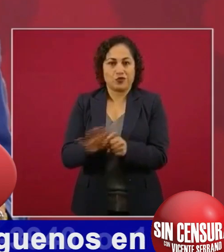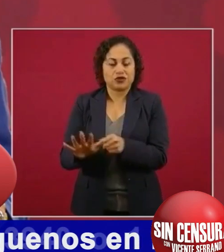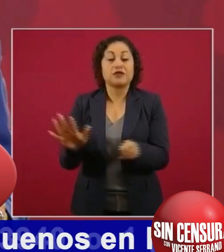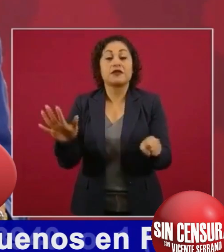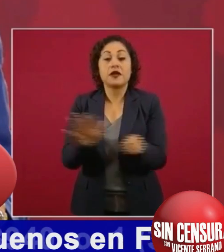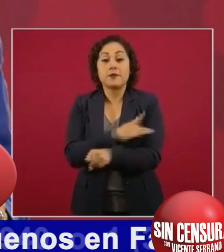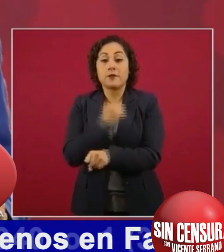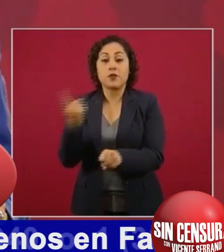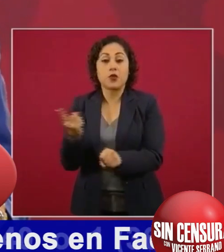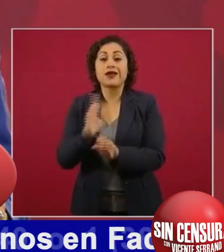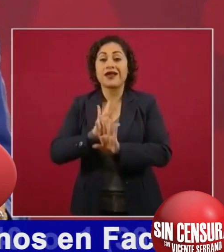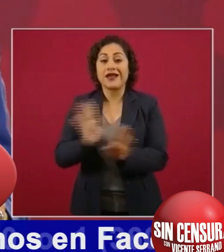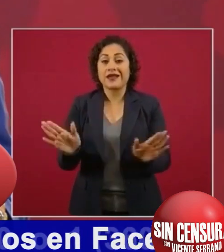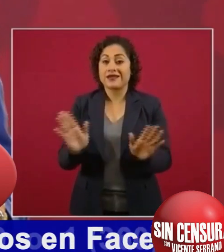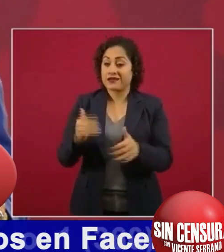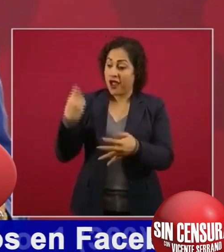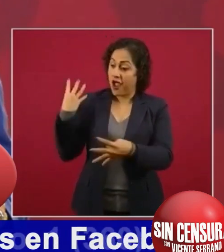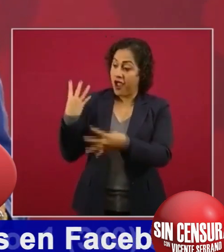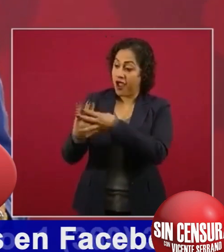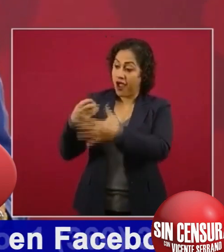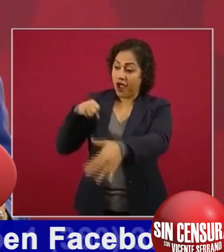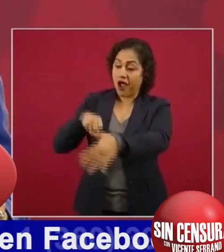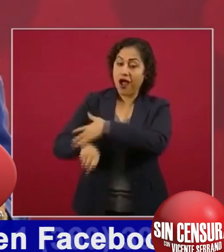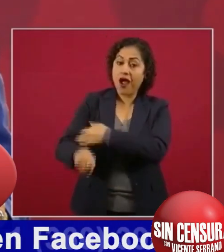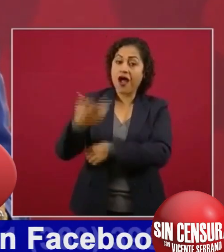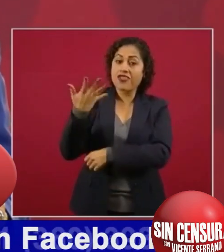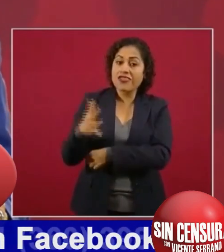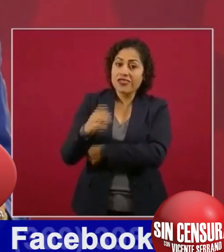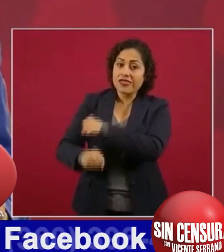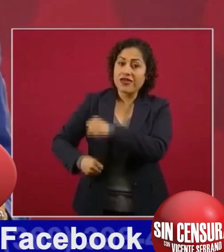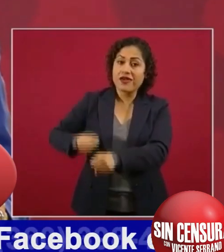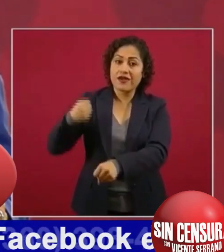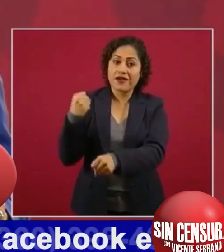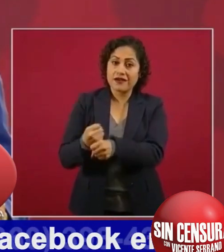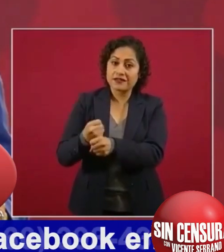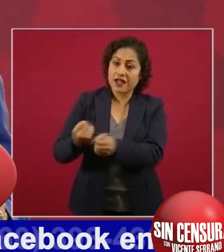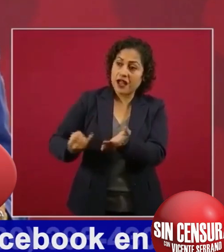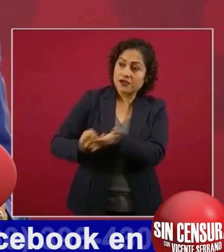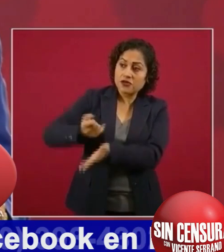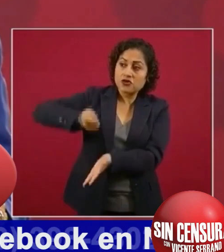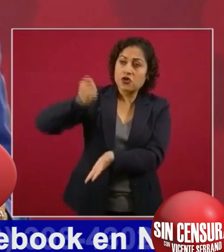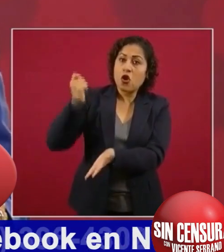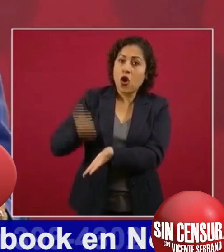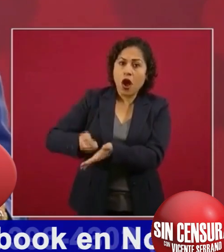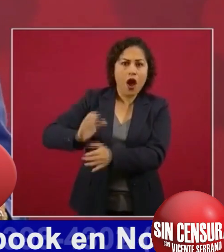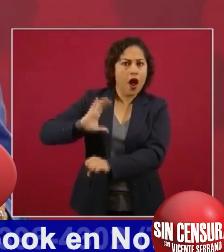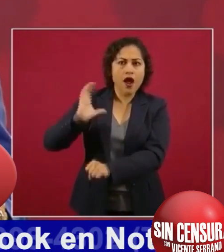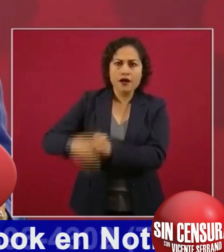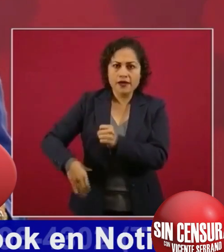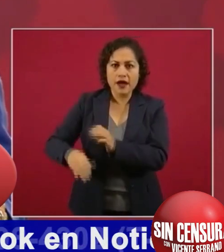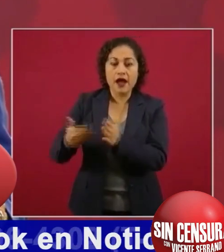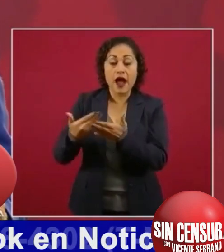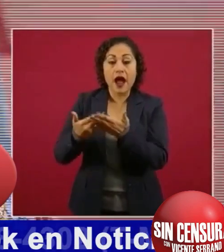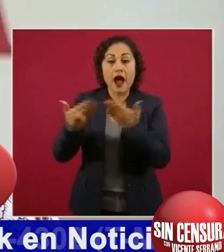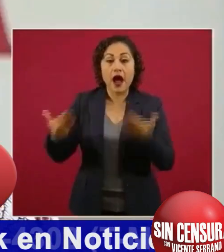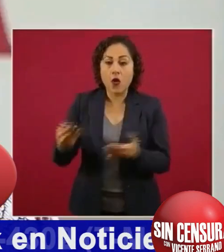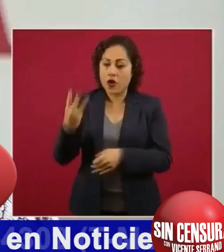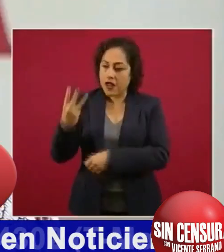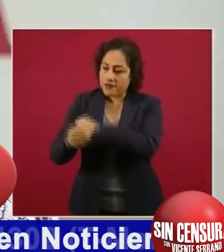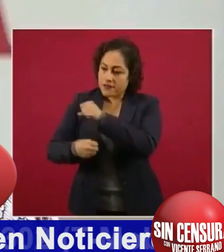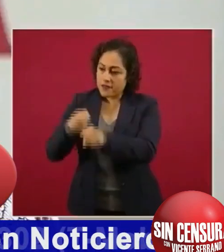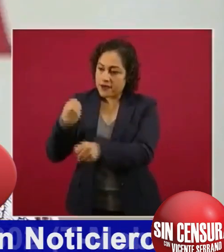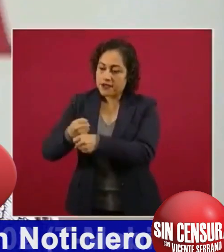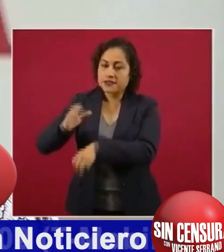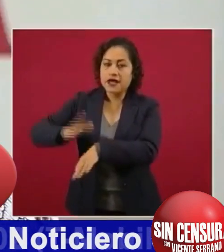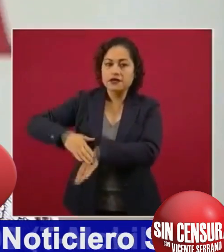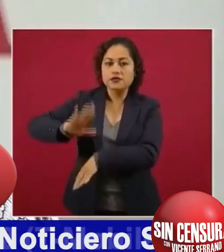estuvo 10 años cumpliendo la sentencia del incidente, ahora tiene 13 años privado